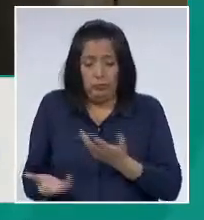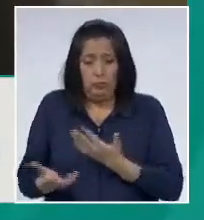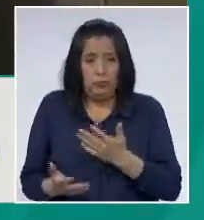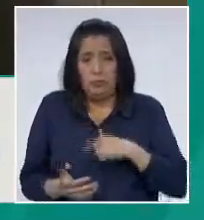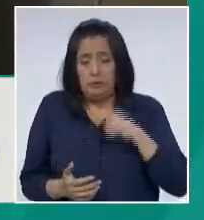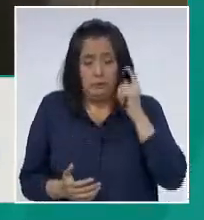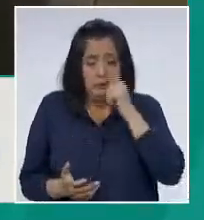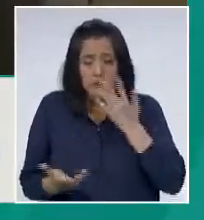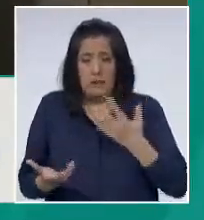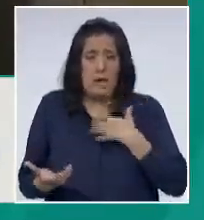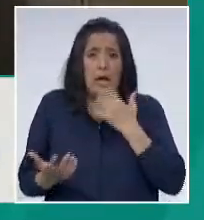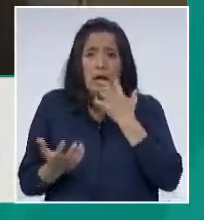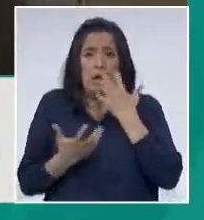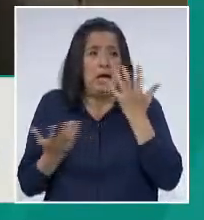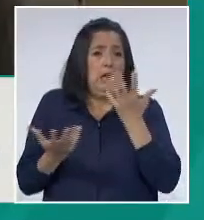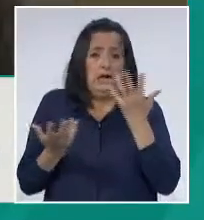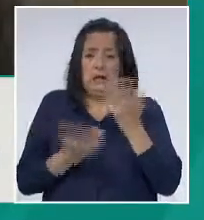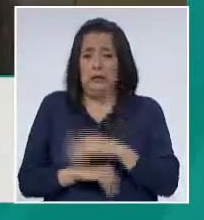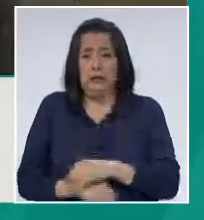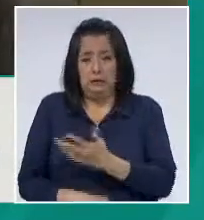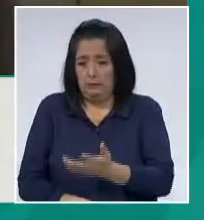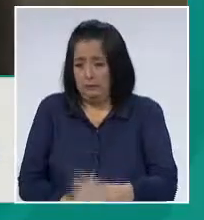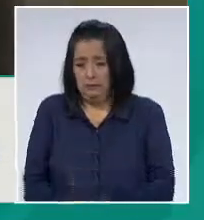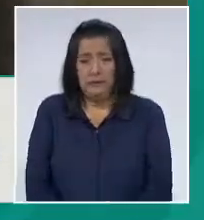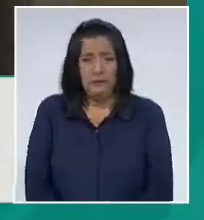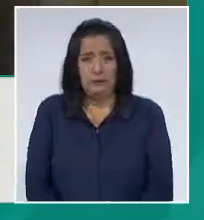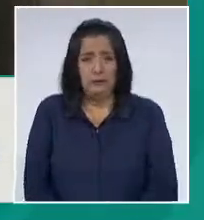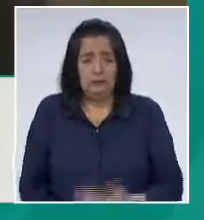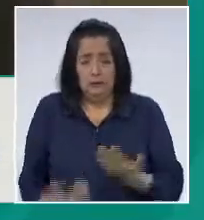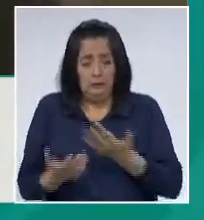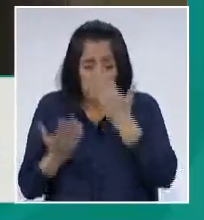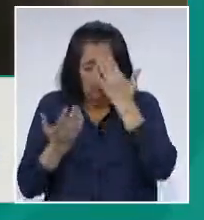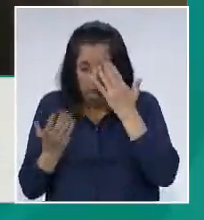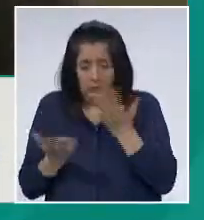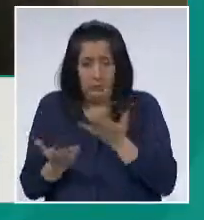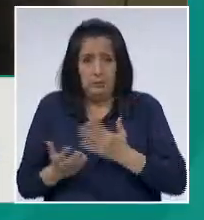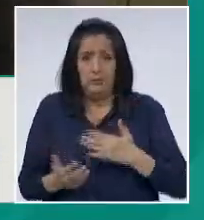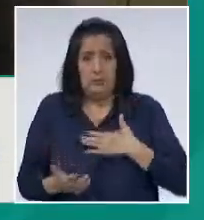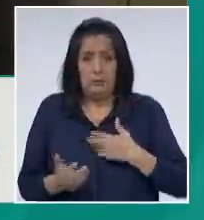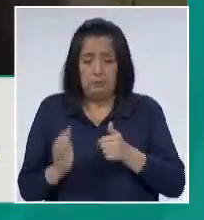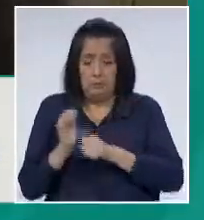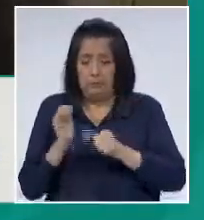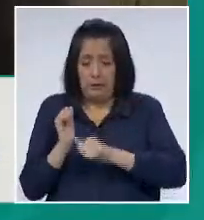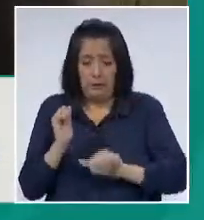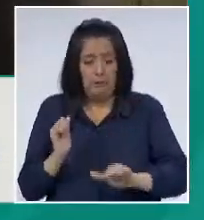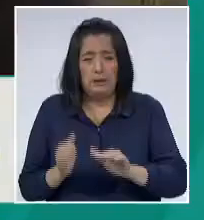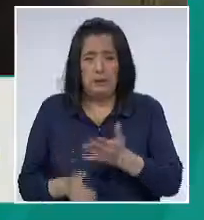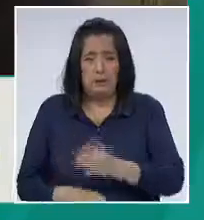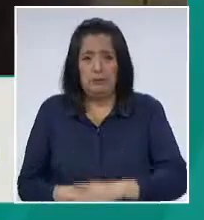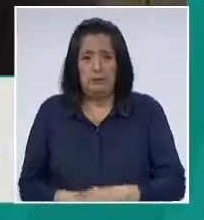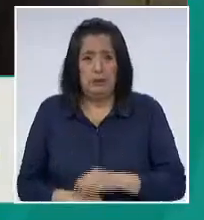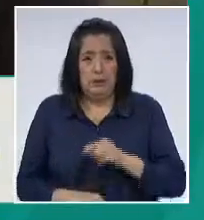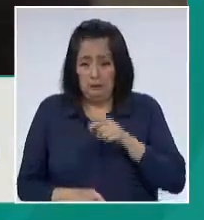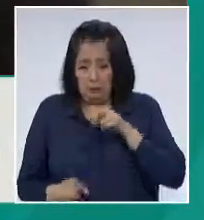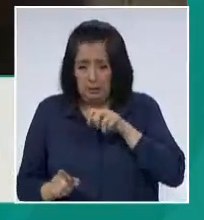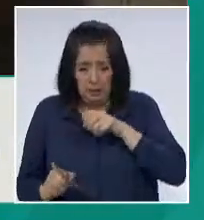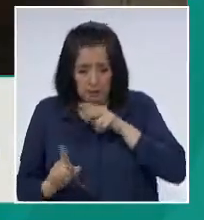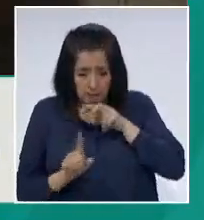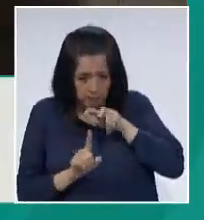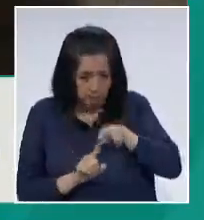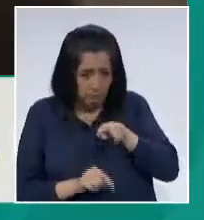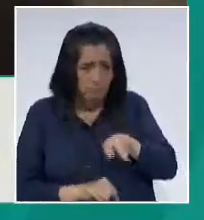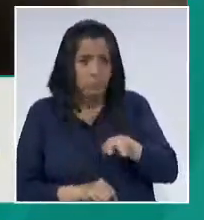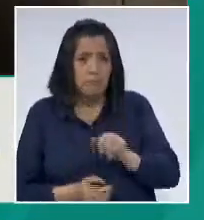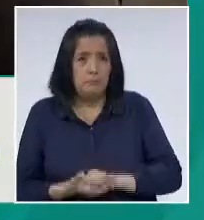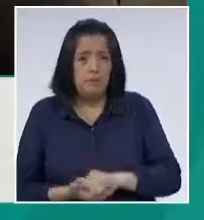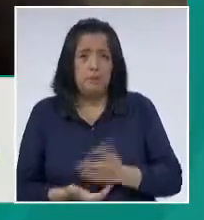para mi tía, para todos fue desesperante. No sabría cómo decirlo, en especial para mi hermanito, es traumante porque él tuvo que ver.